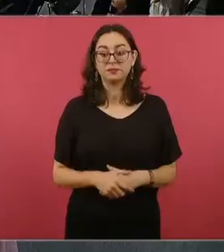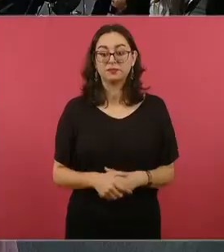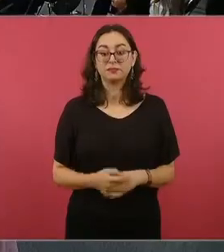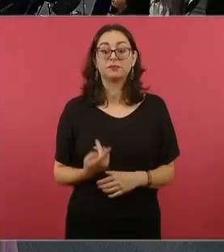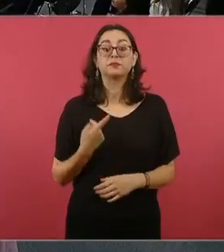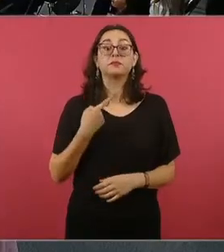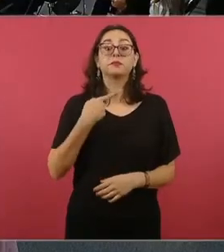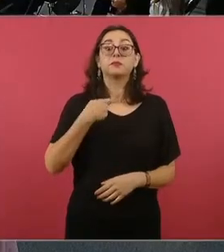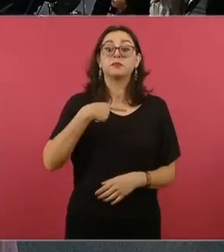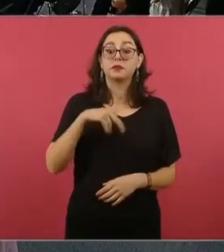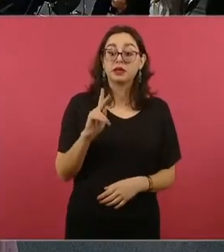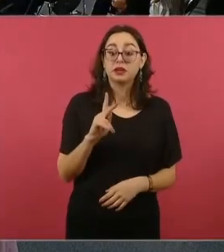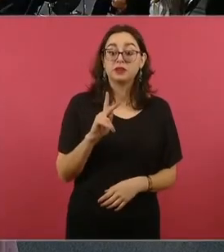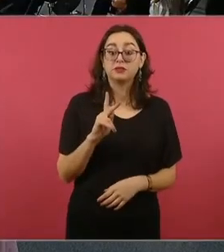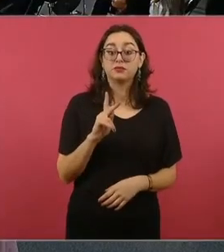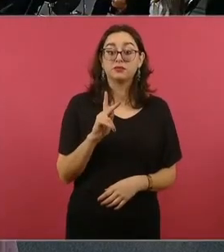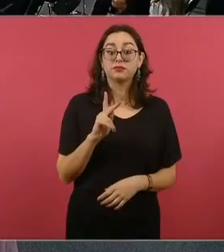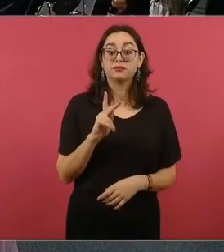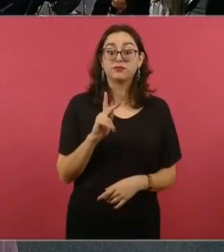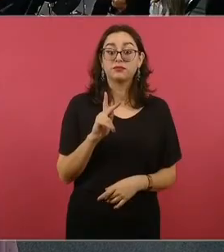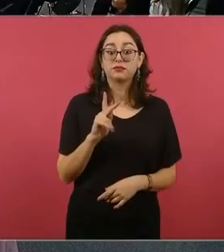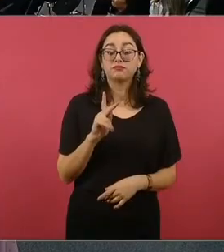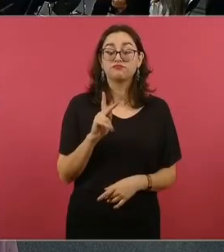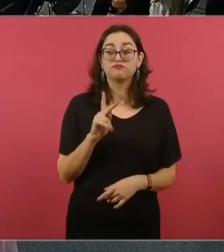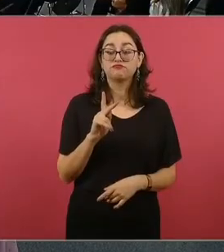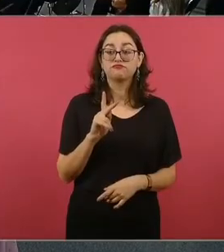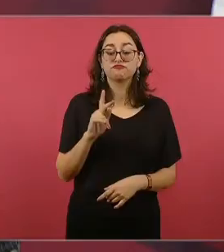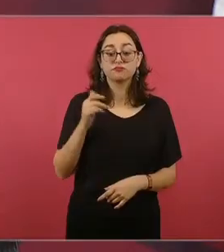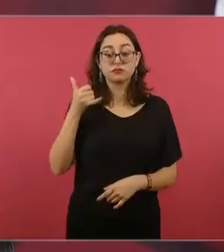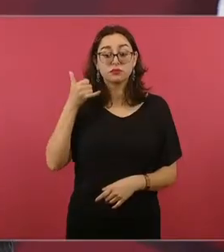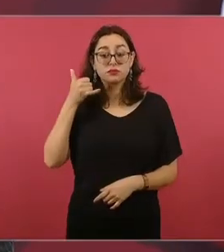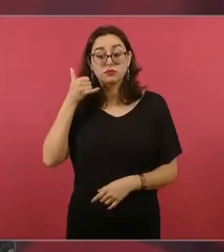Pero si queremos hablar por teléfono